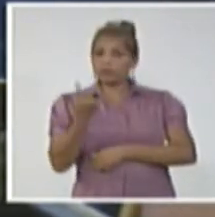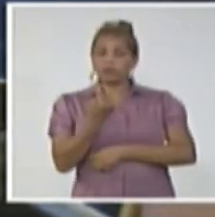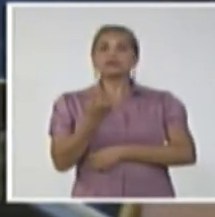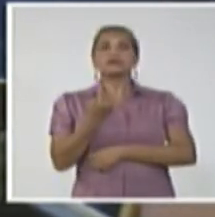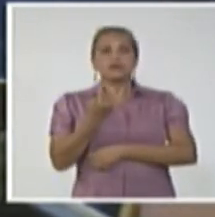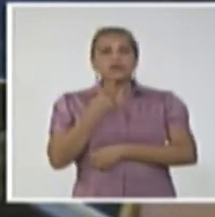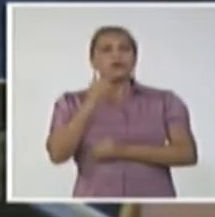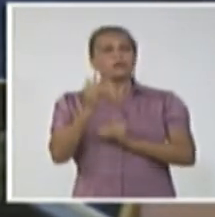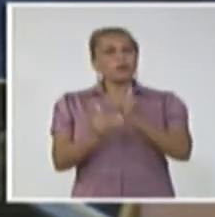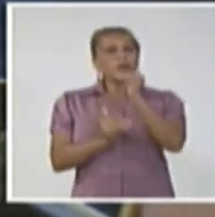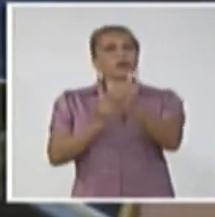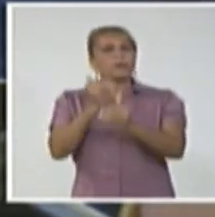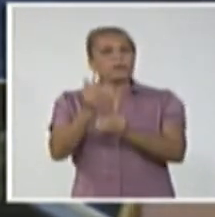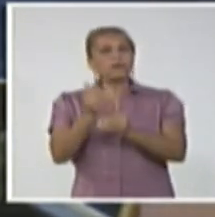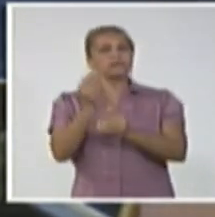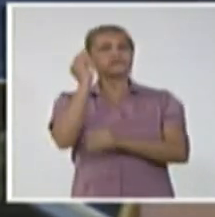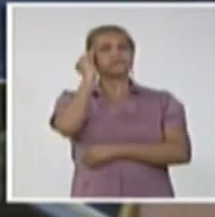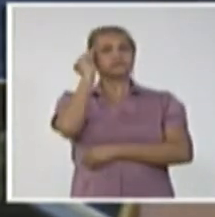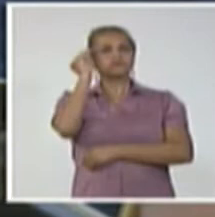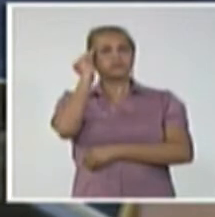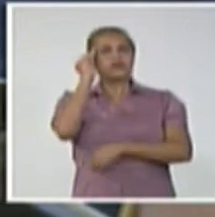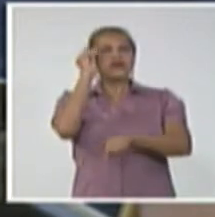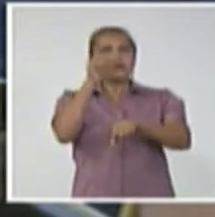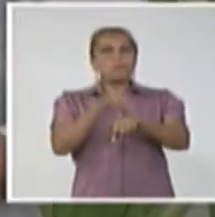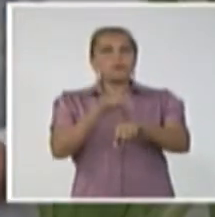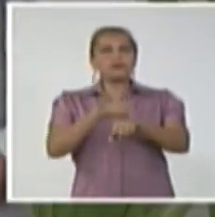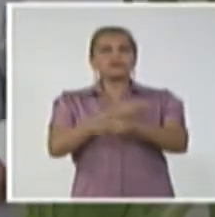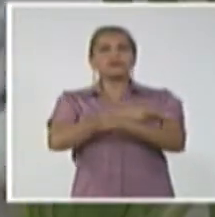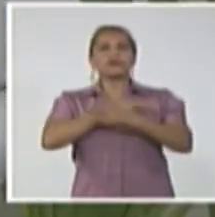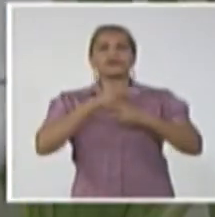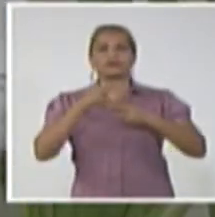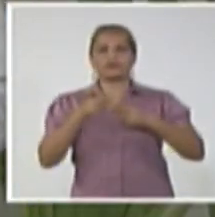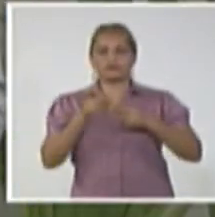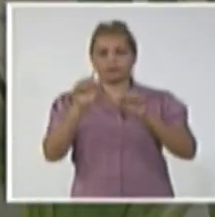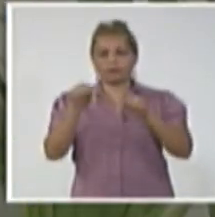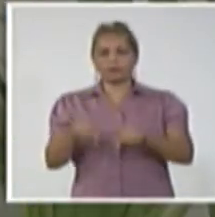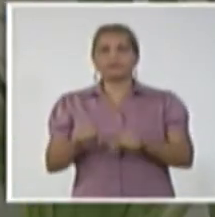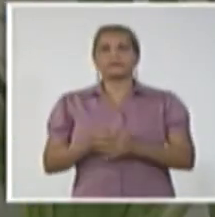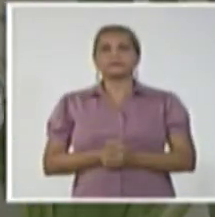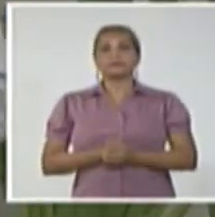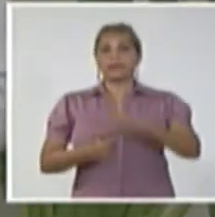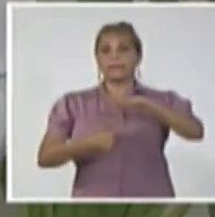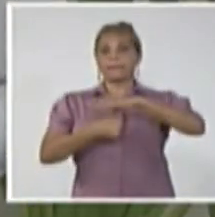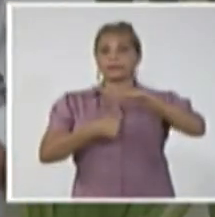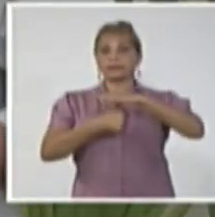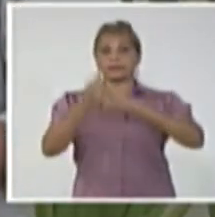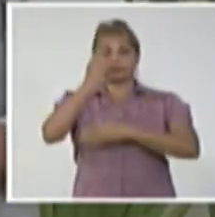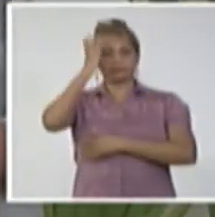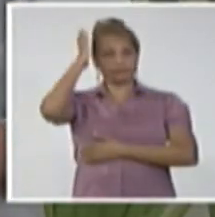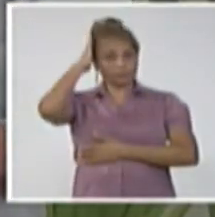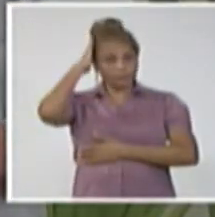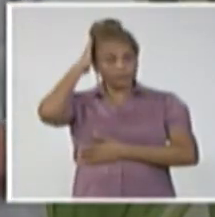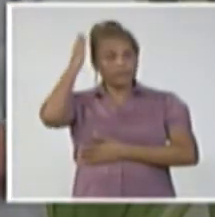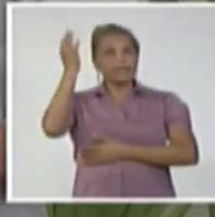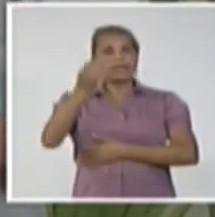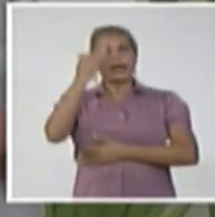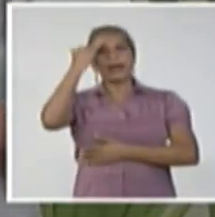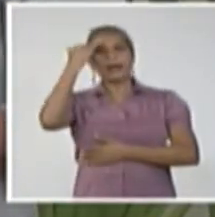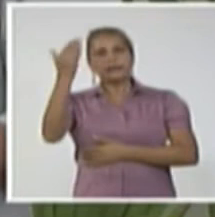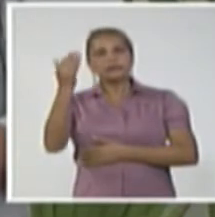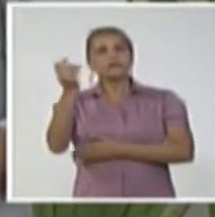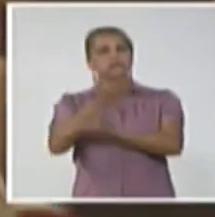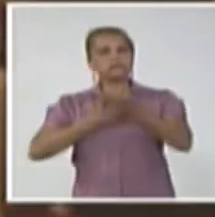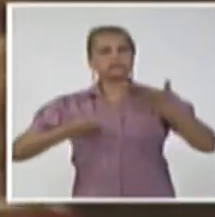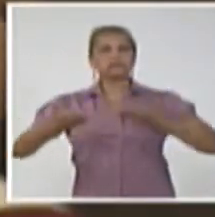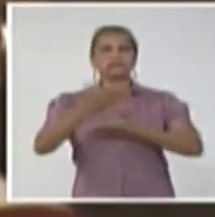vendrán con posterioridad, es un momento histórico. El presidente cubano Miguel Díaz-Canel Bermúdez agradeció el intercambio